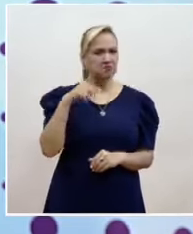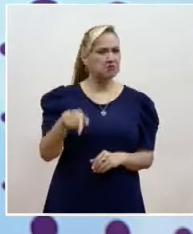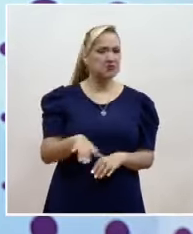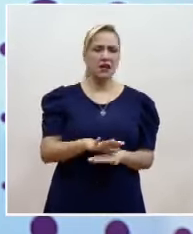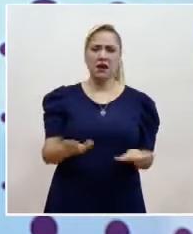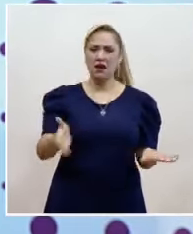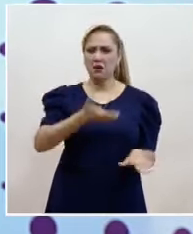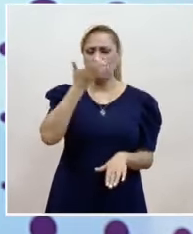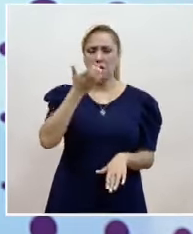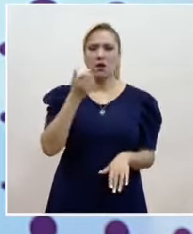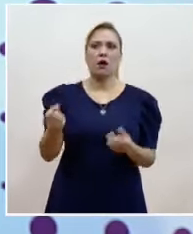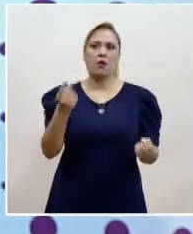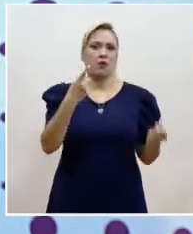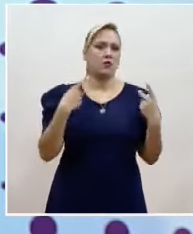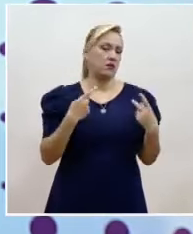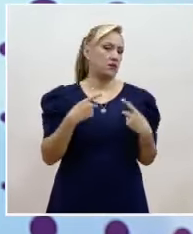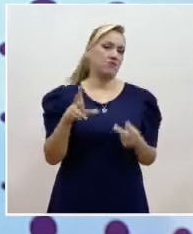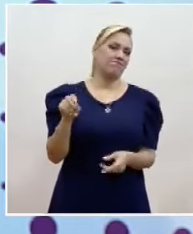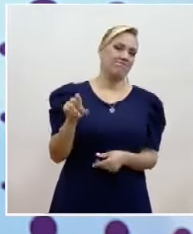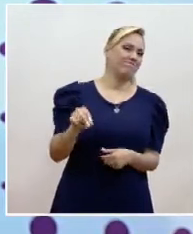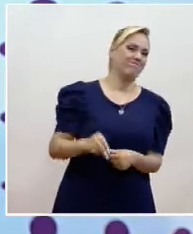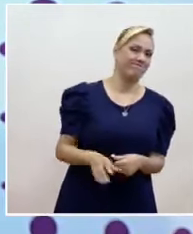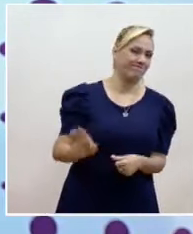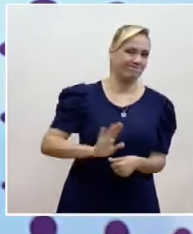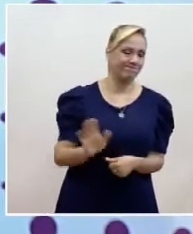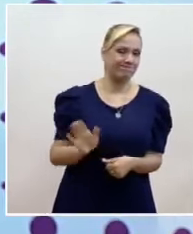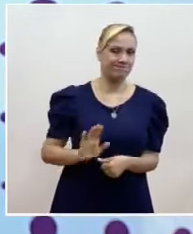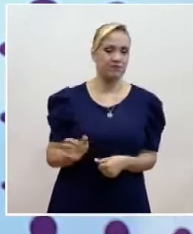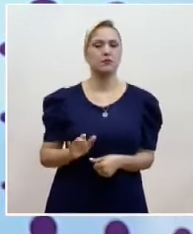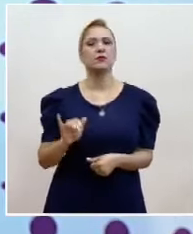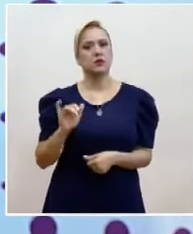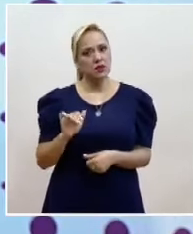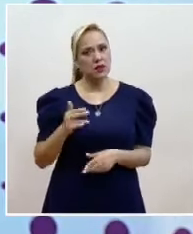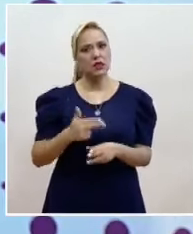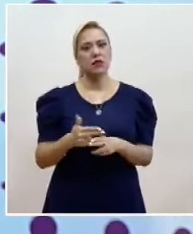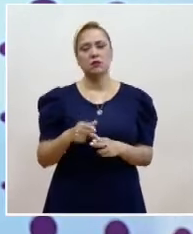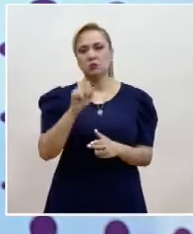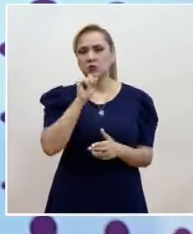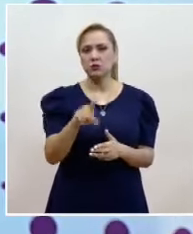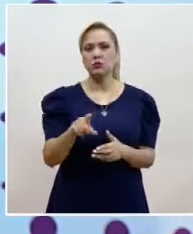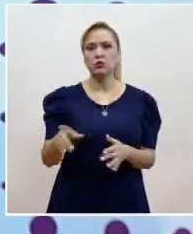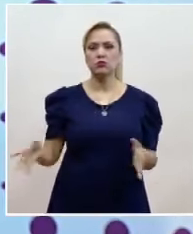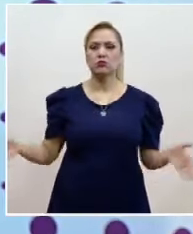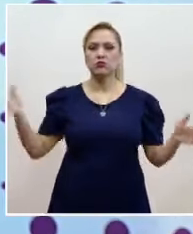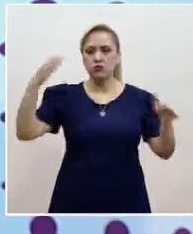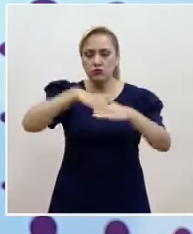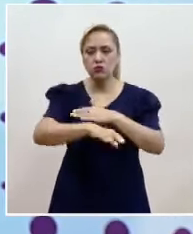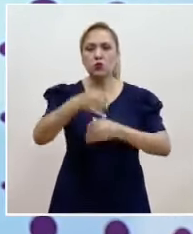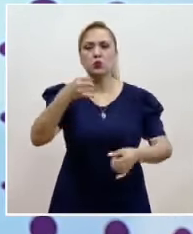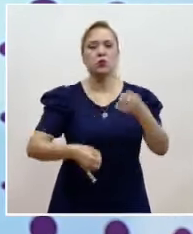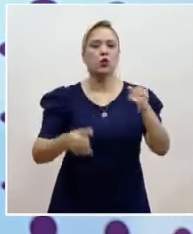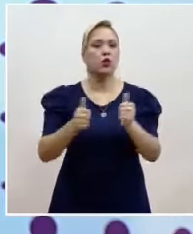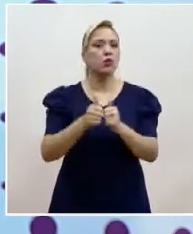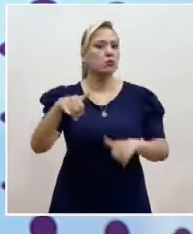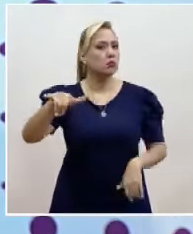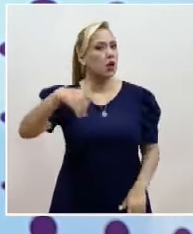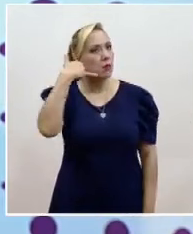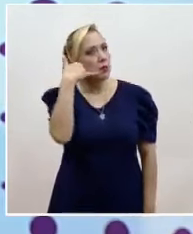Habrá gente que dijo que no. Me dice que incluso hubo audiencias donde las tomó por teléfono,